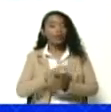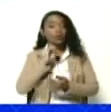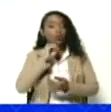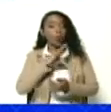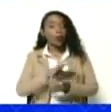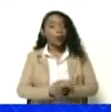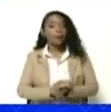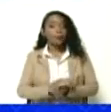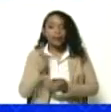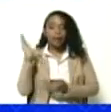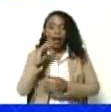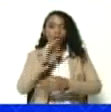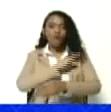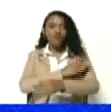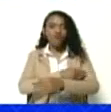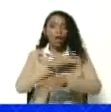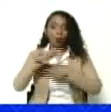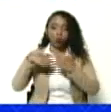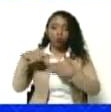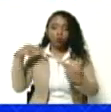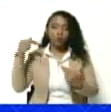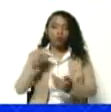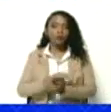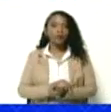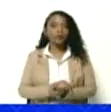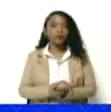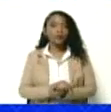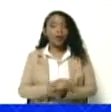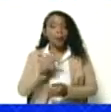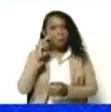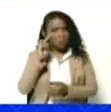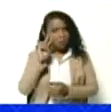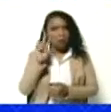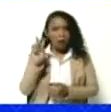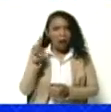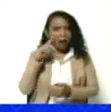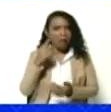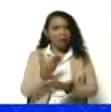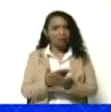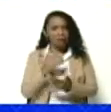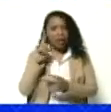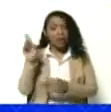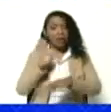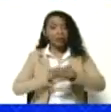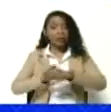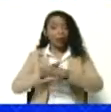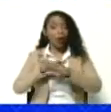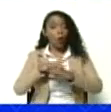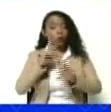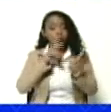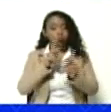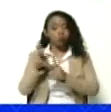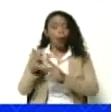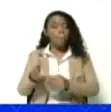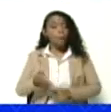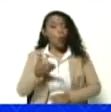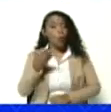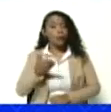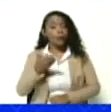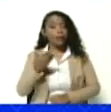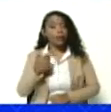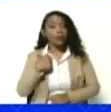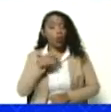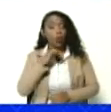como fuerza revolucionaria. Vamos a ver el llamado a este programa tan importante que yo llamo